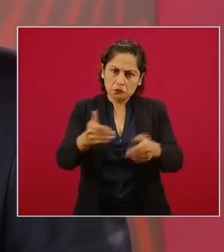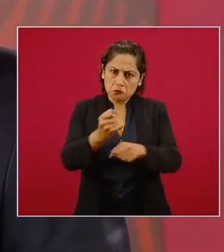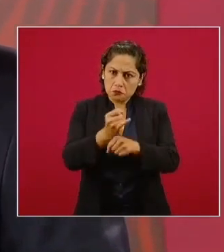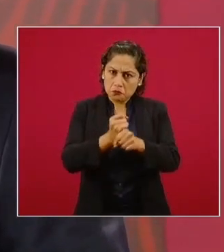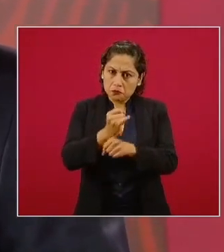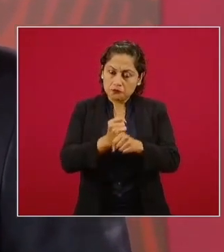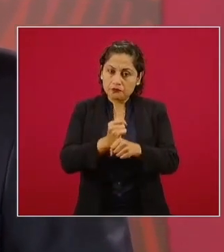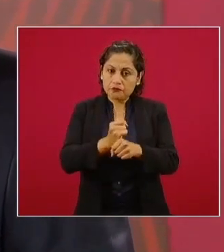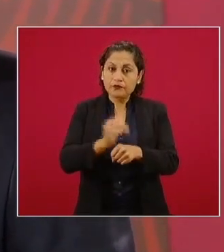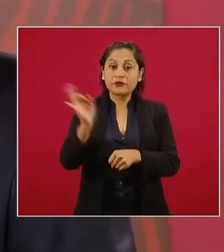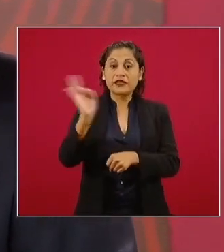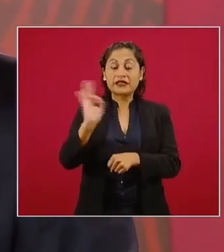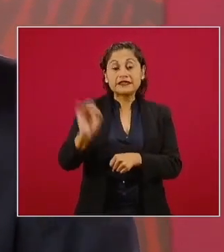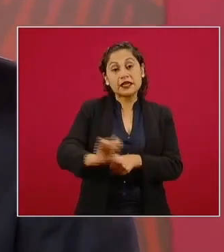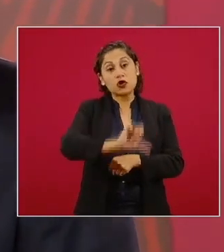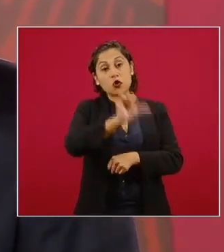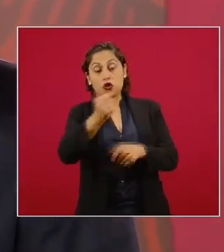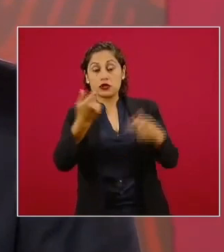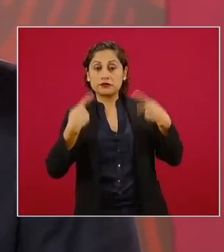votarían por el no.